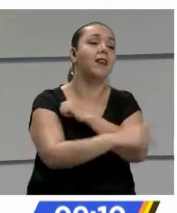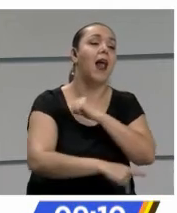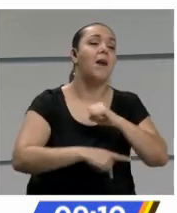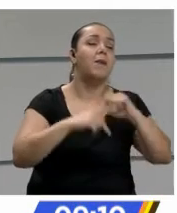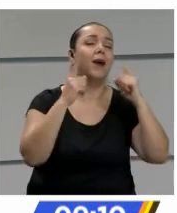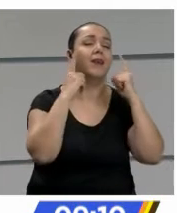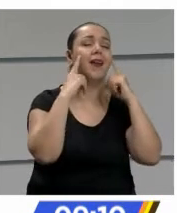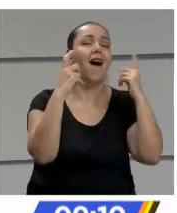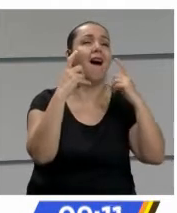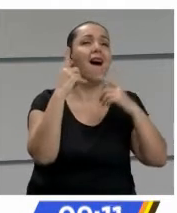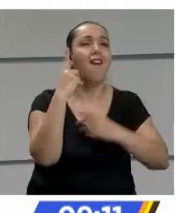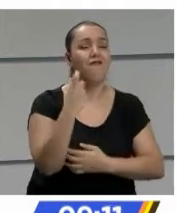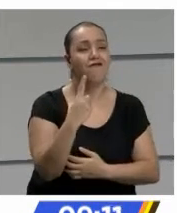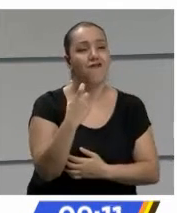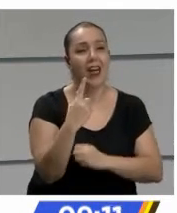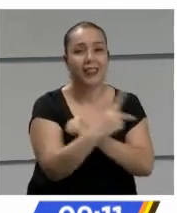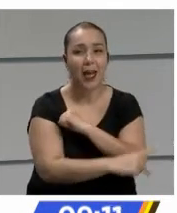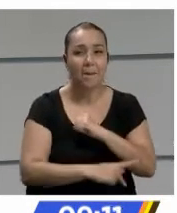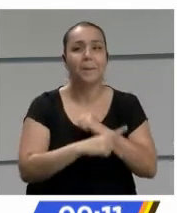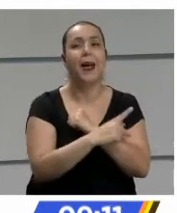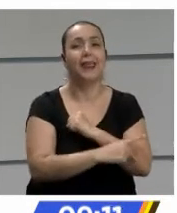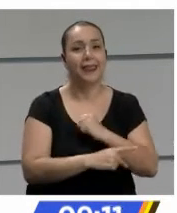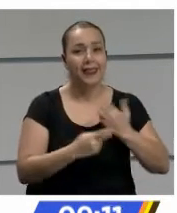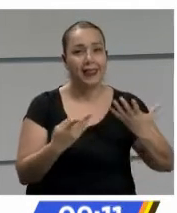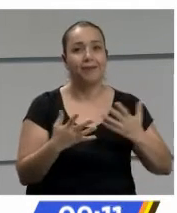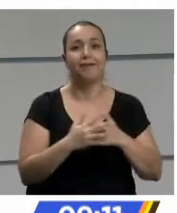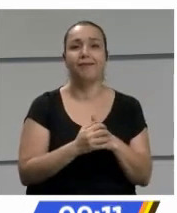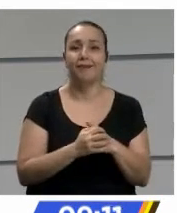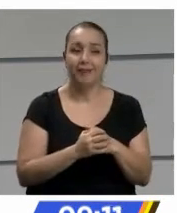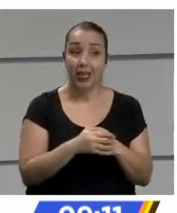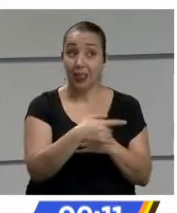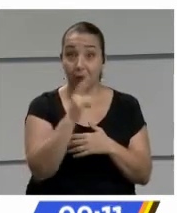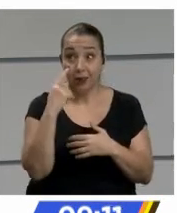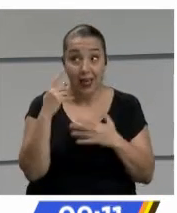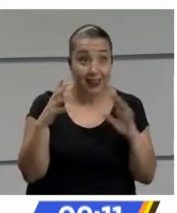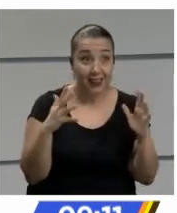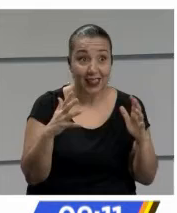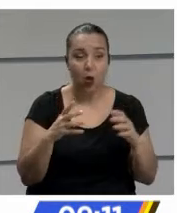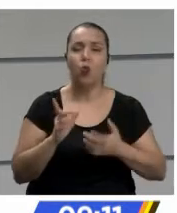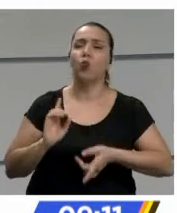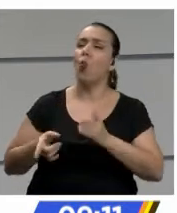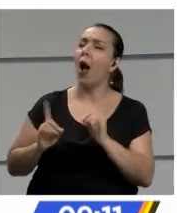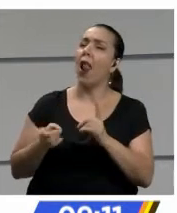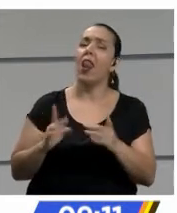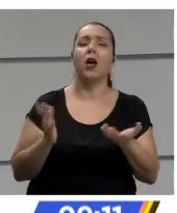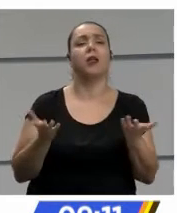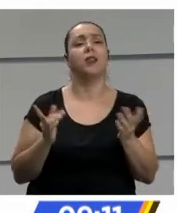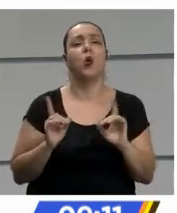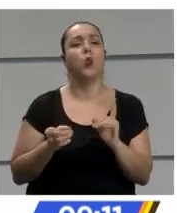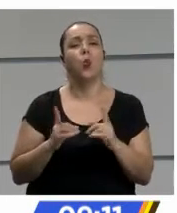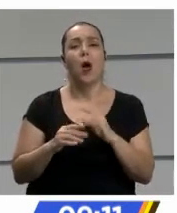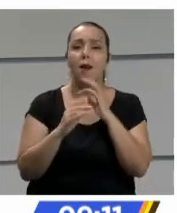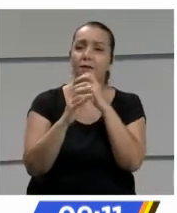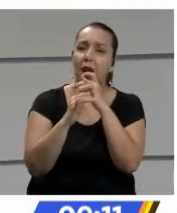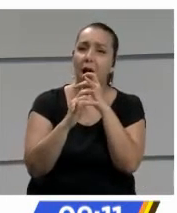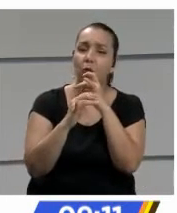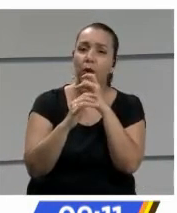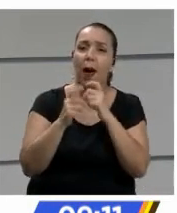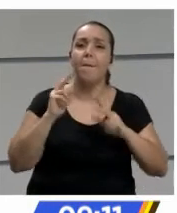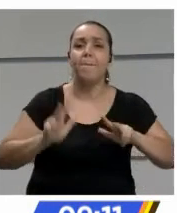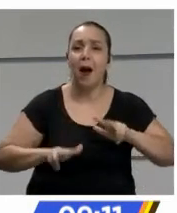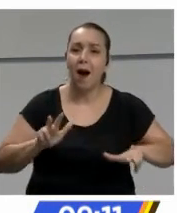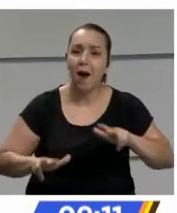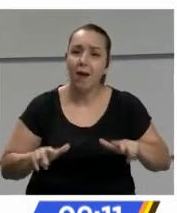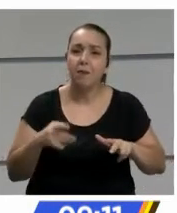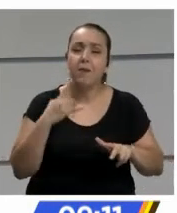una nostalgia. Ah, sí, claro, claro que sí. Ya más o menos saben cuál es. ¿Cuál será? ¿Flauta, marimba